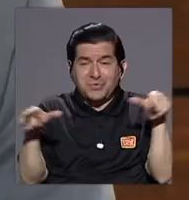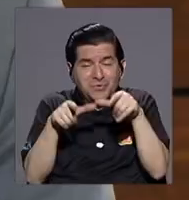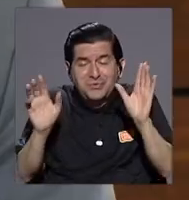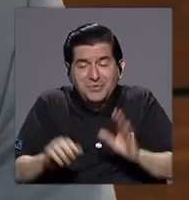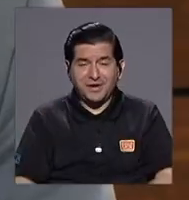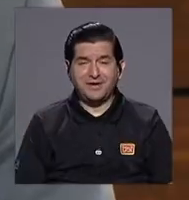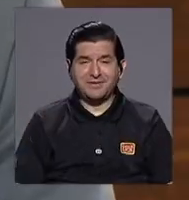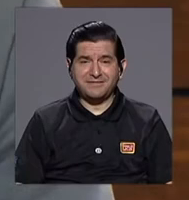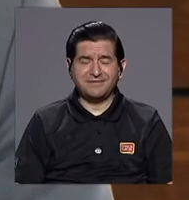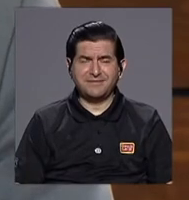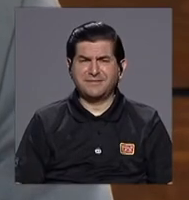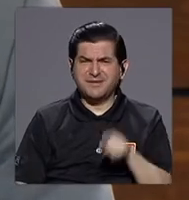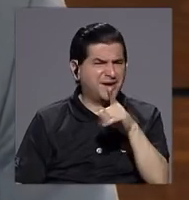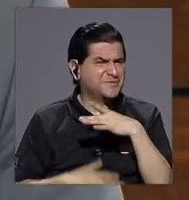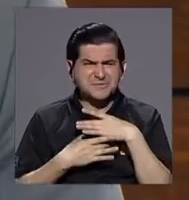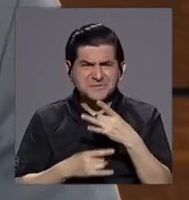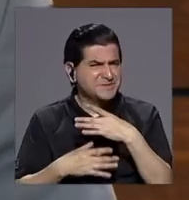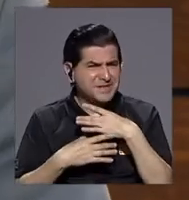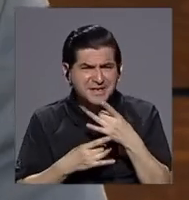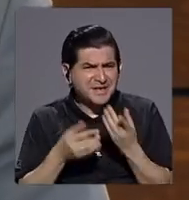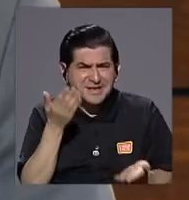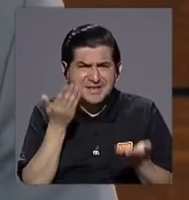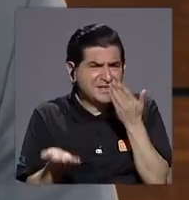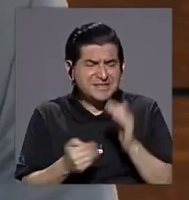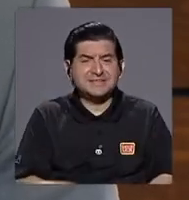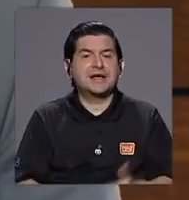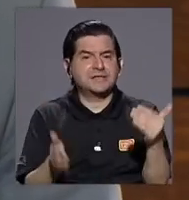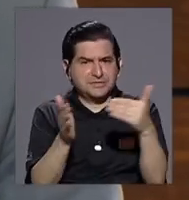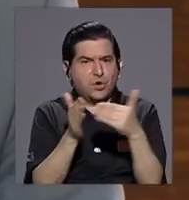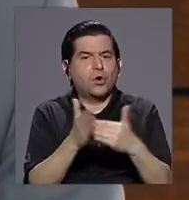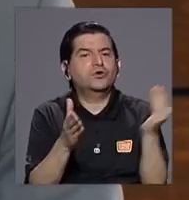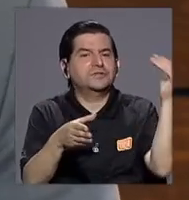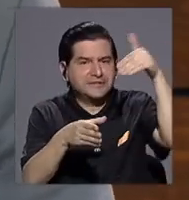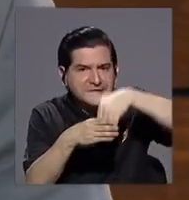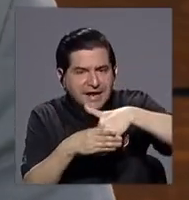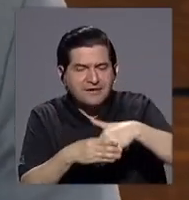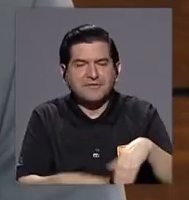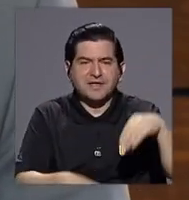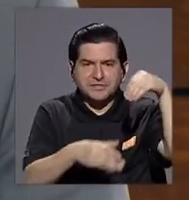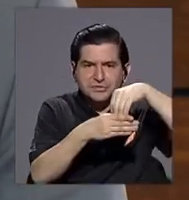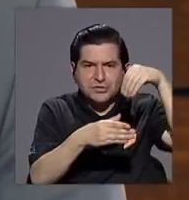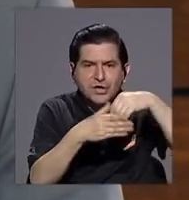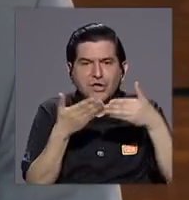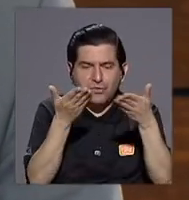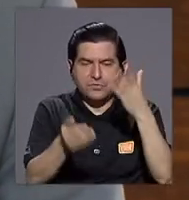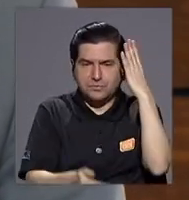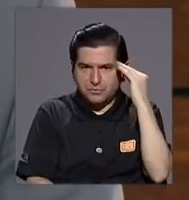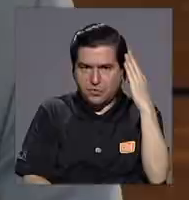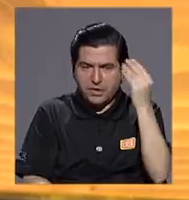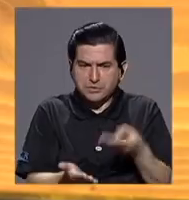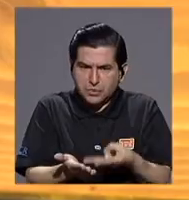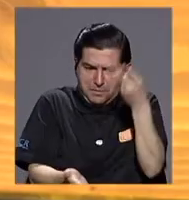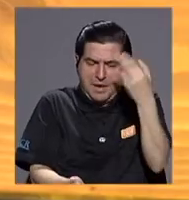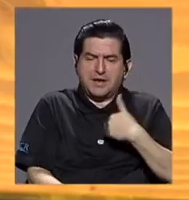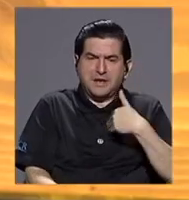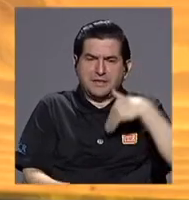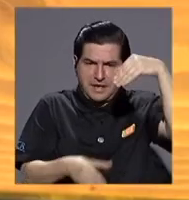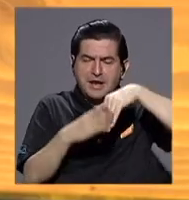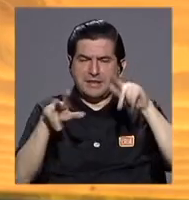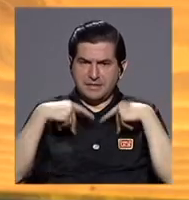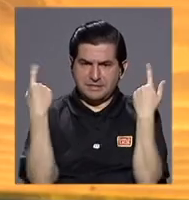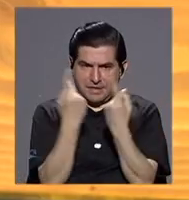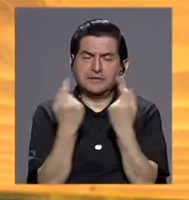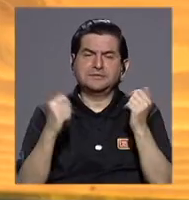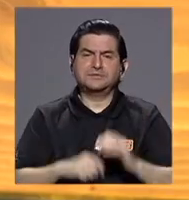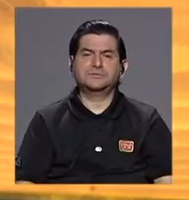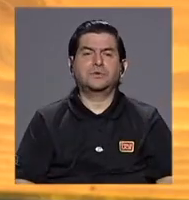Pero ¿no le interesa a usted regresar de algún modo y dar ese aporte porque esa experiencia no es muy válida para su partido? Pero viera